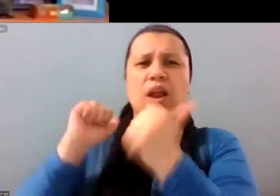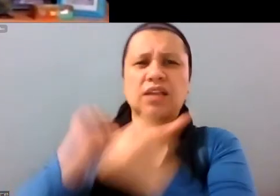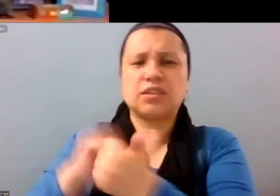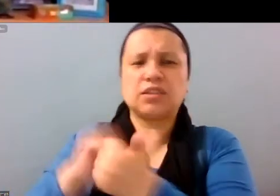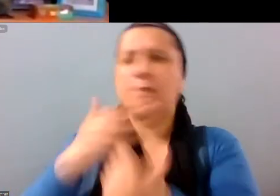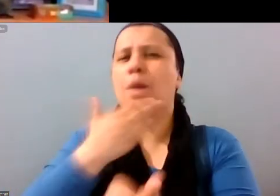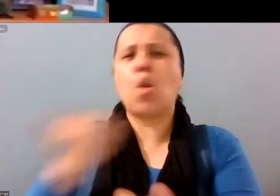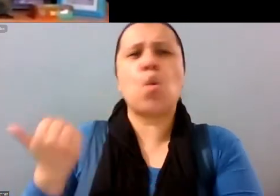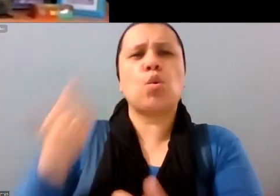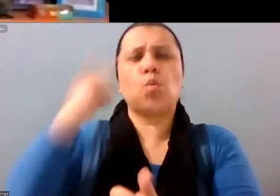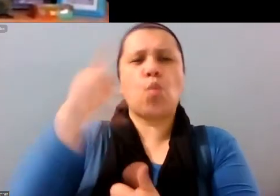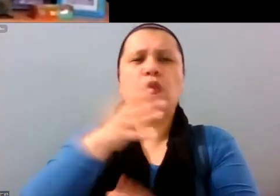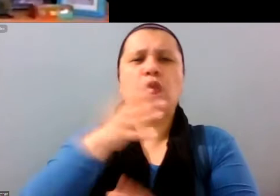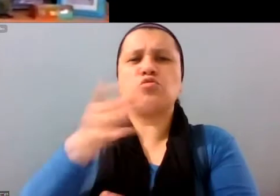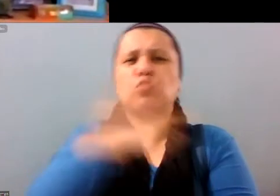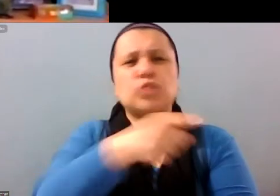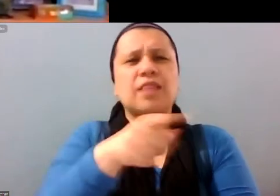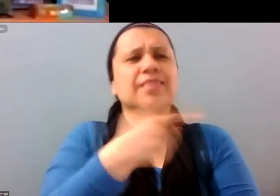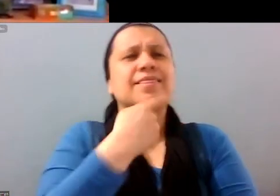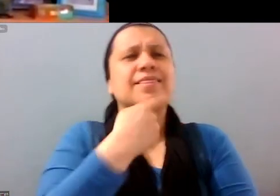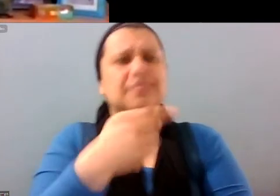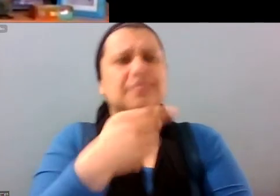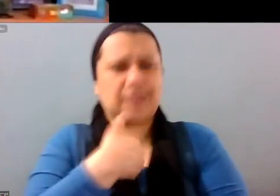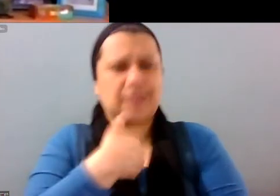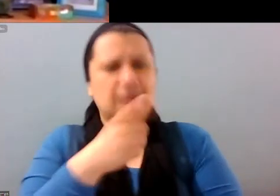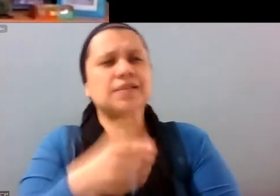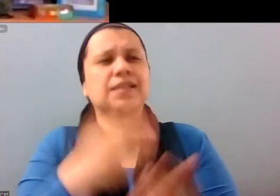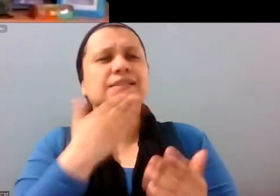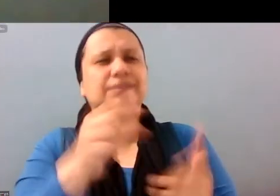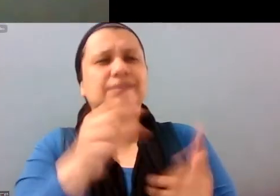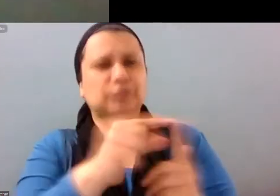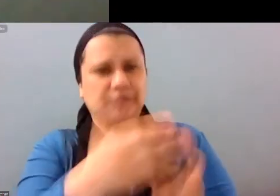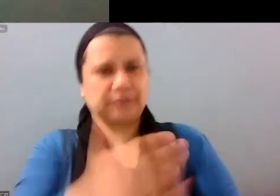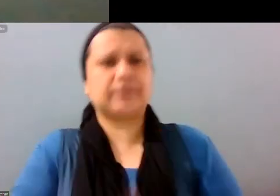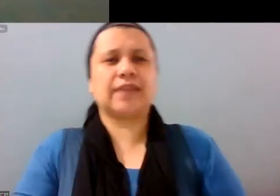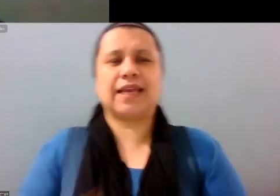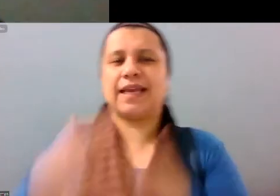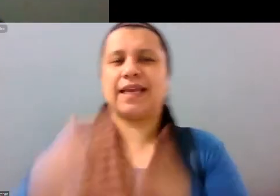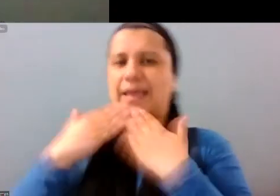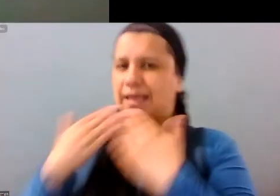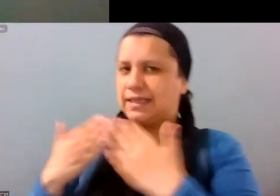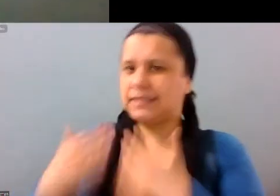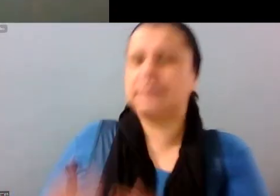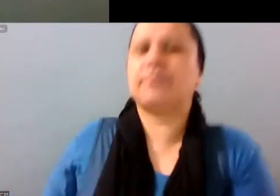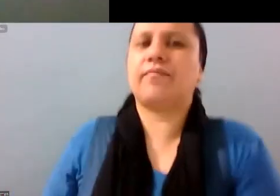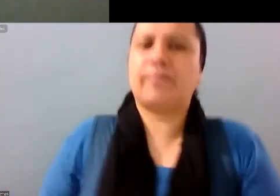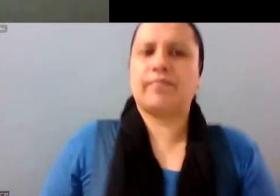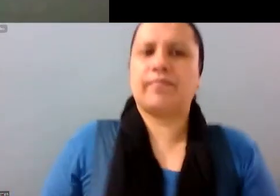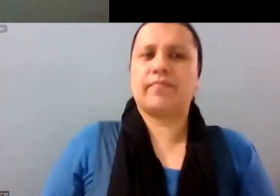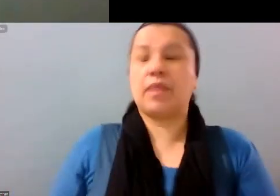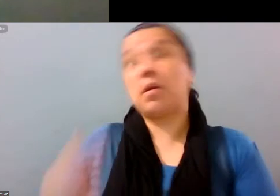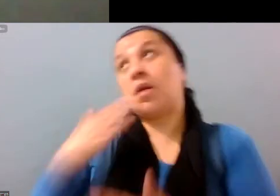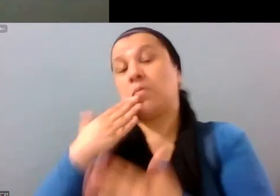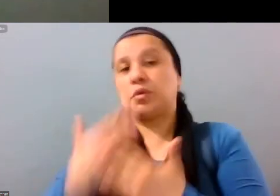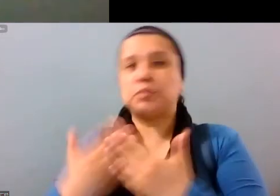recomendaciones que usted tiene le agradezco sus palabras gracias bueno este